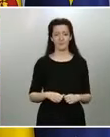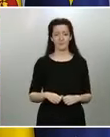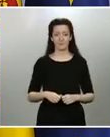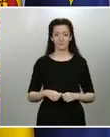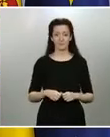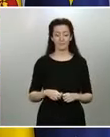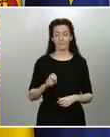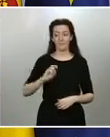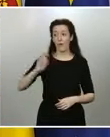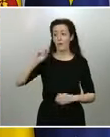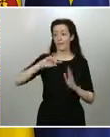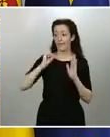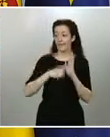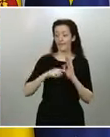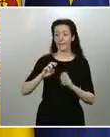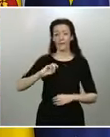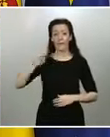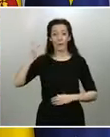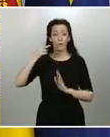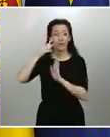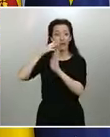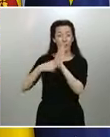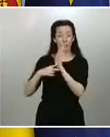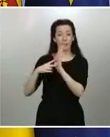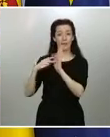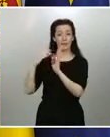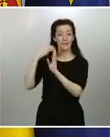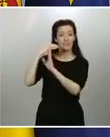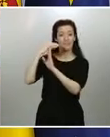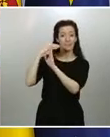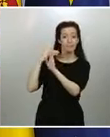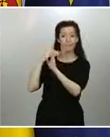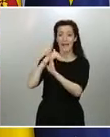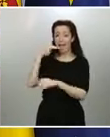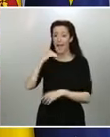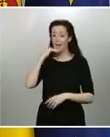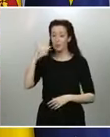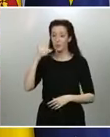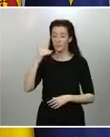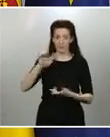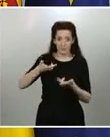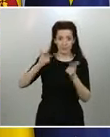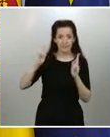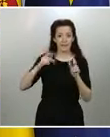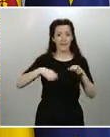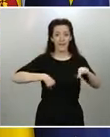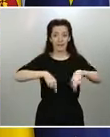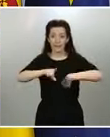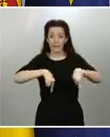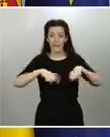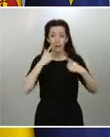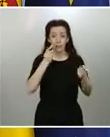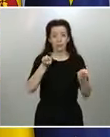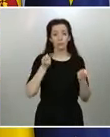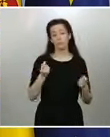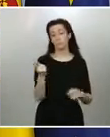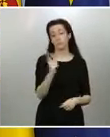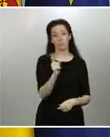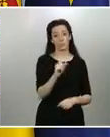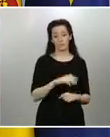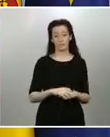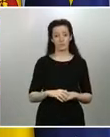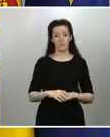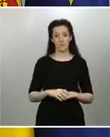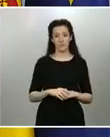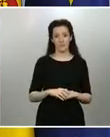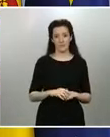de segundo orden que pueden hacer frente a algo tan excepcional como es limitar la libertad de circulación de